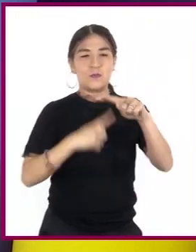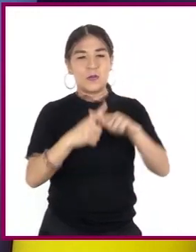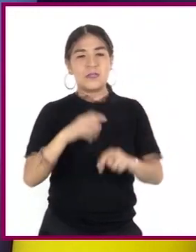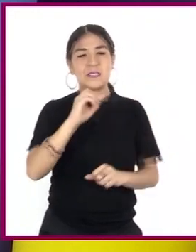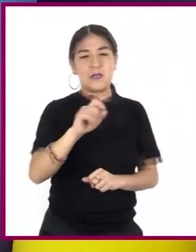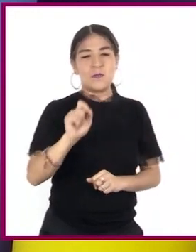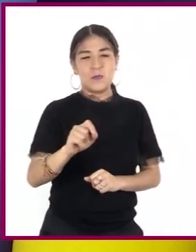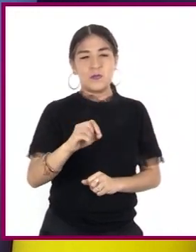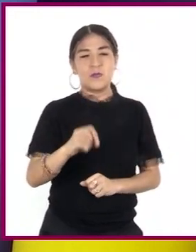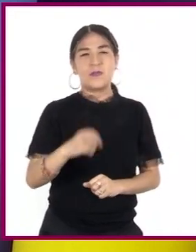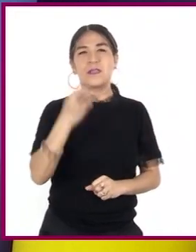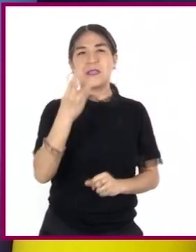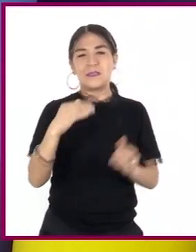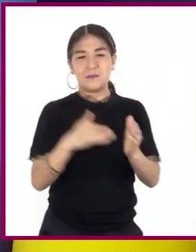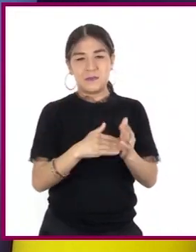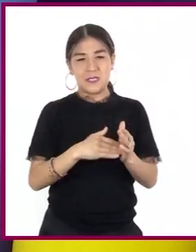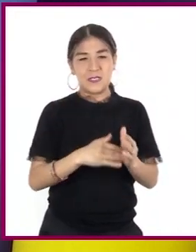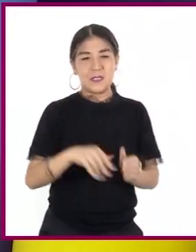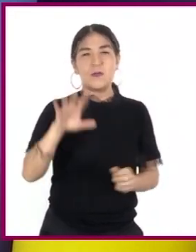0.3048 metros, es decir,